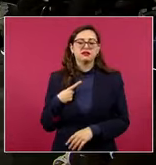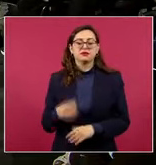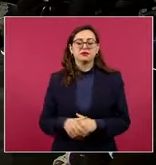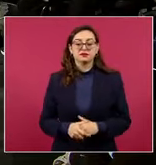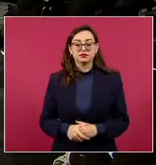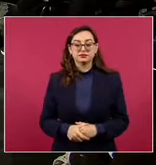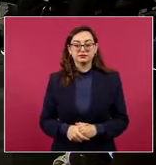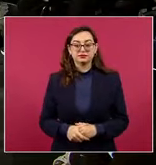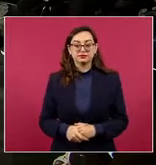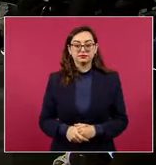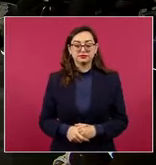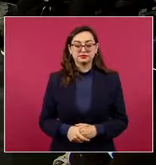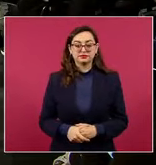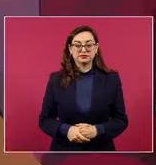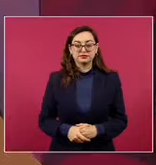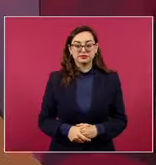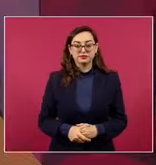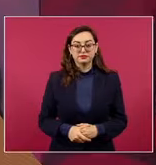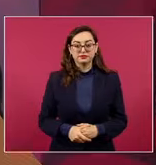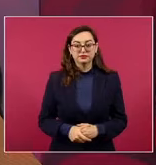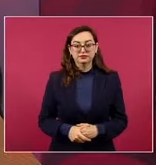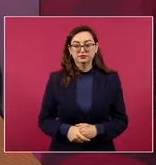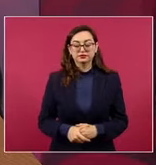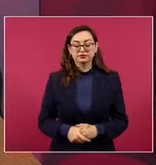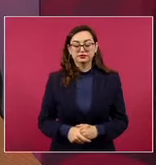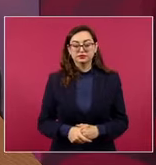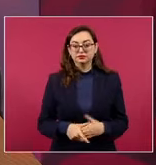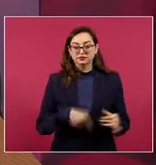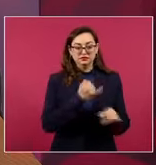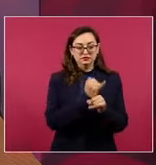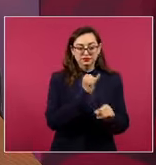el internet, a las redes,